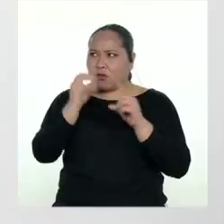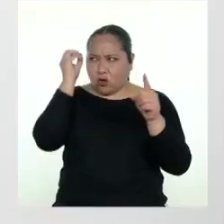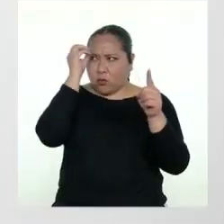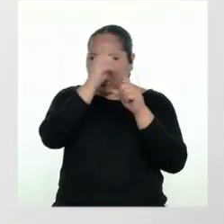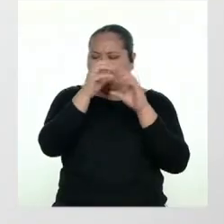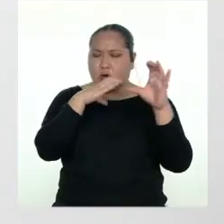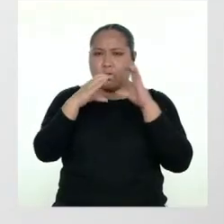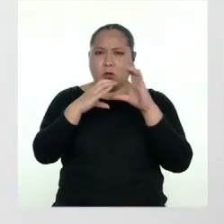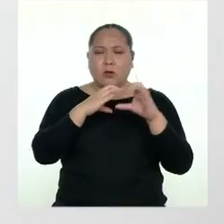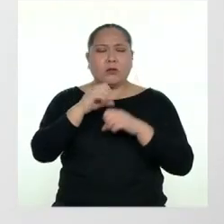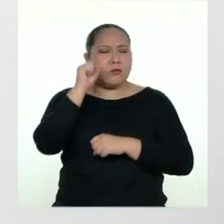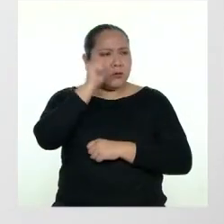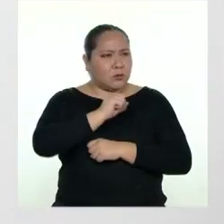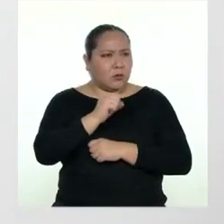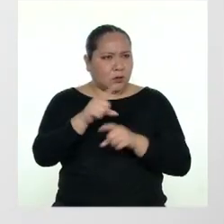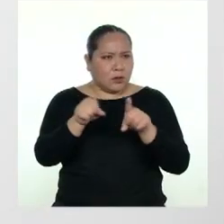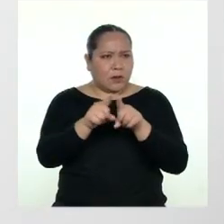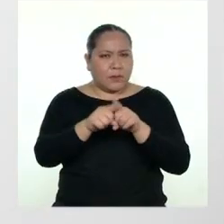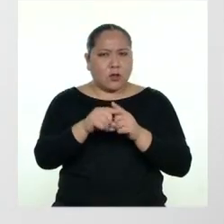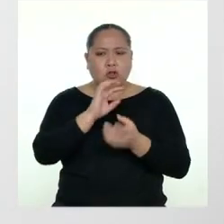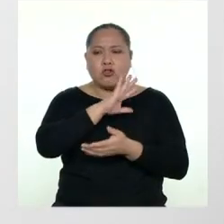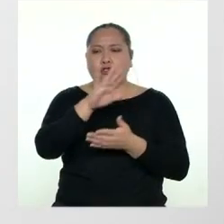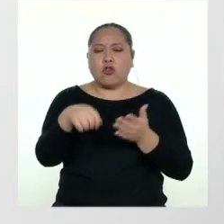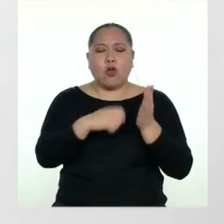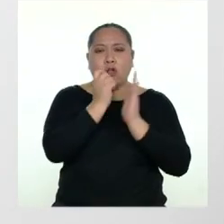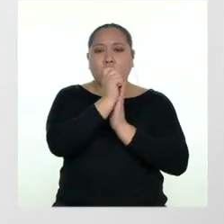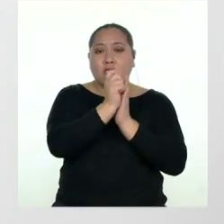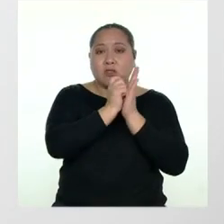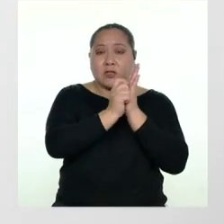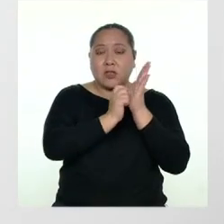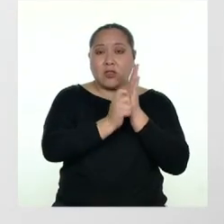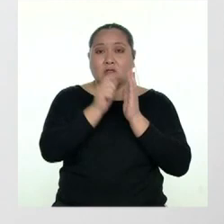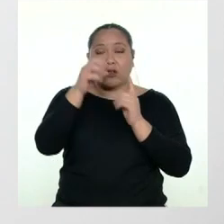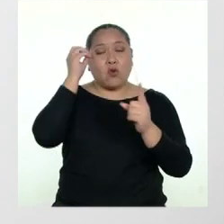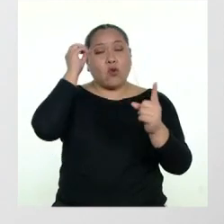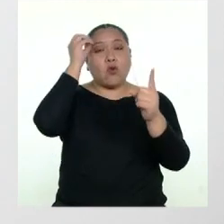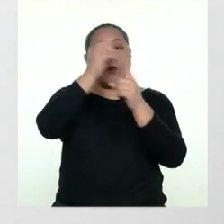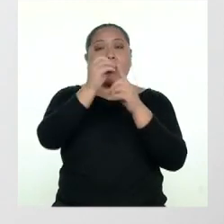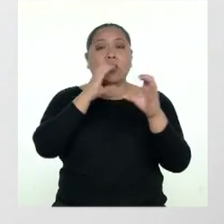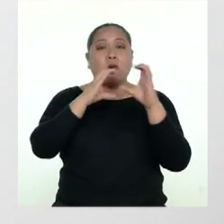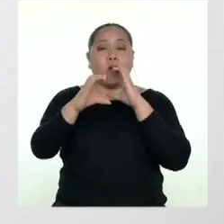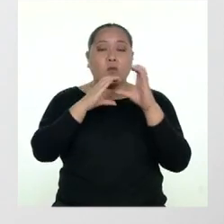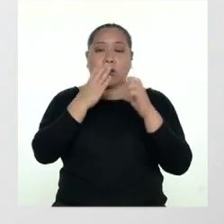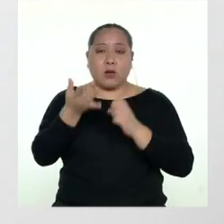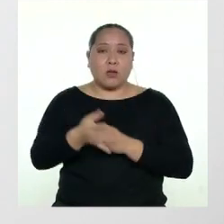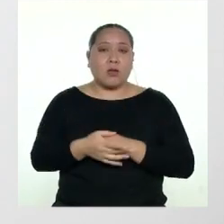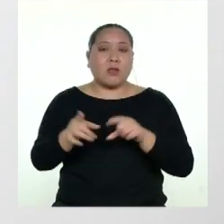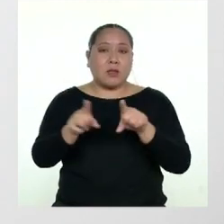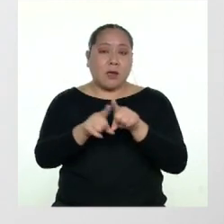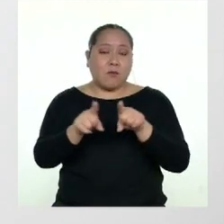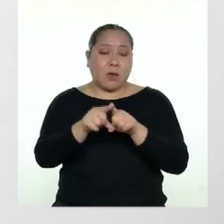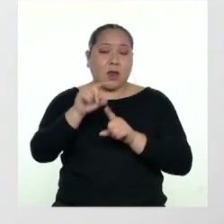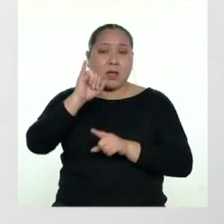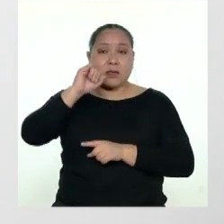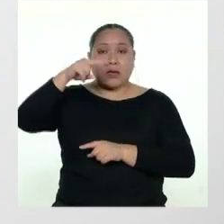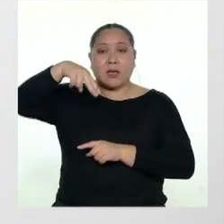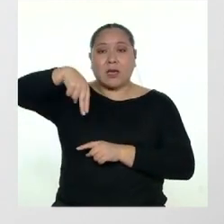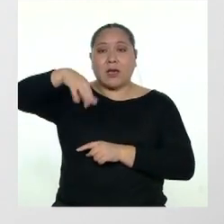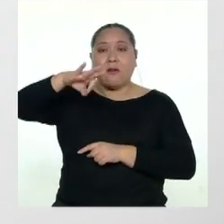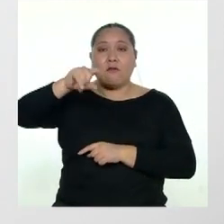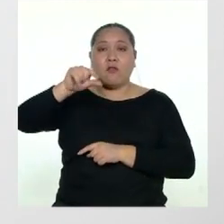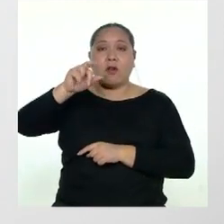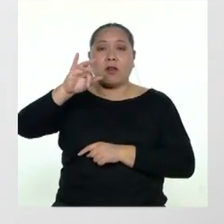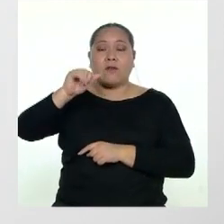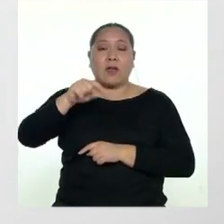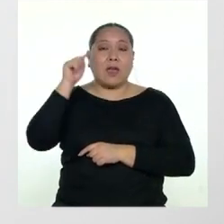trabajando? Por supuesto, Rodrigo. Todos los tipos de textos tienen un propósito comunicativo, incluidas las infografías. A